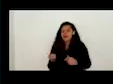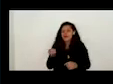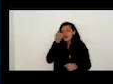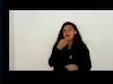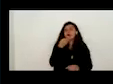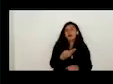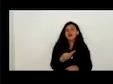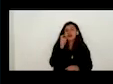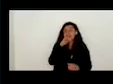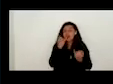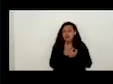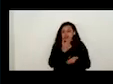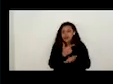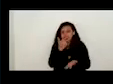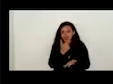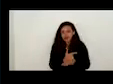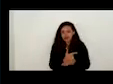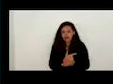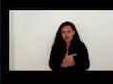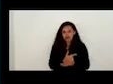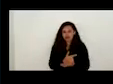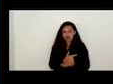nos aíslan de forma